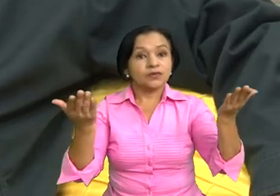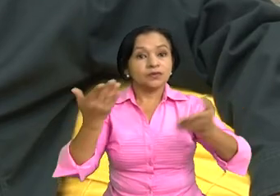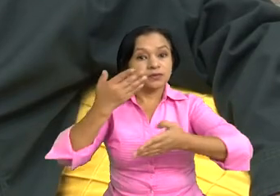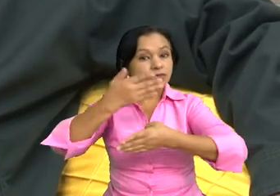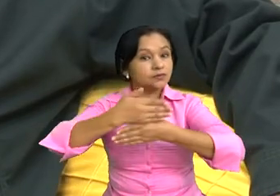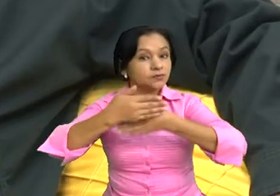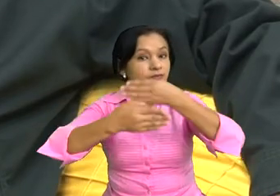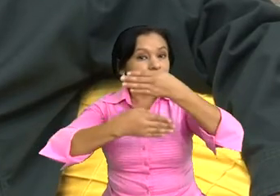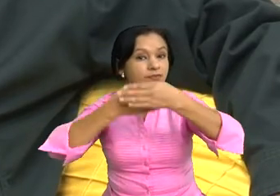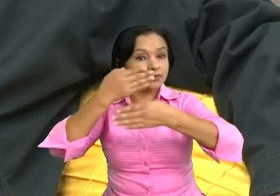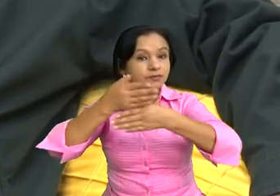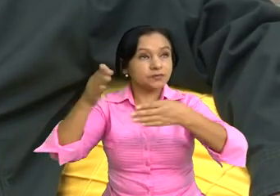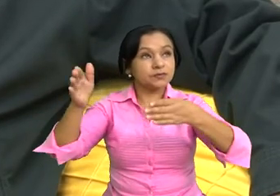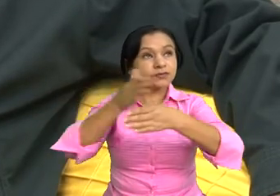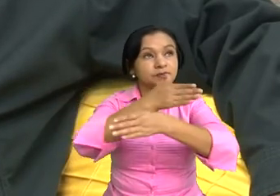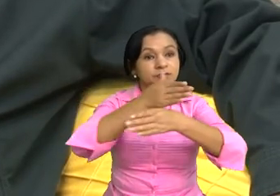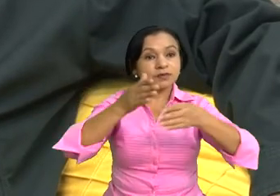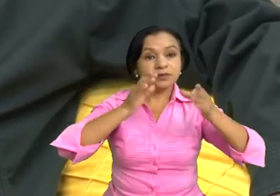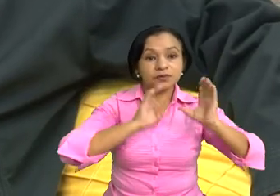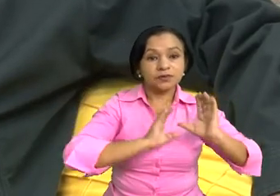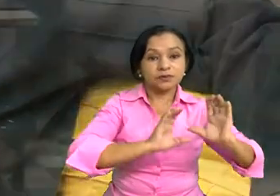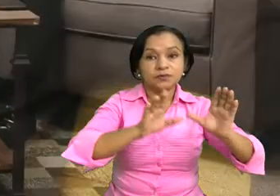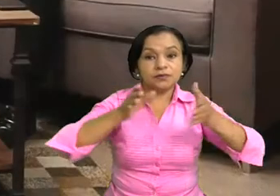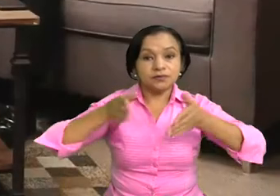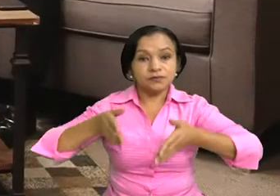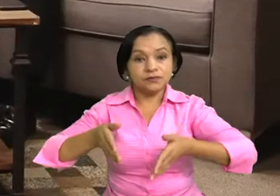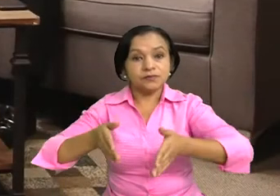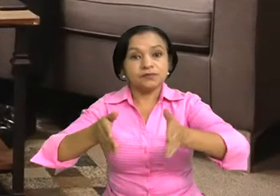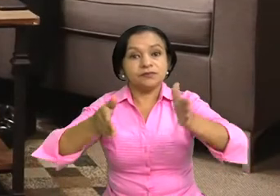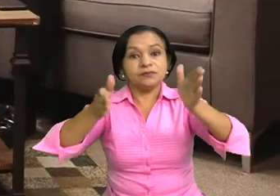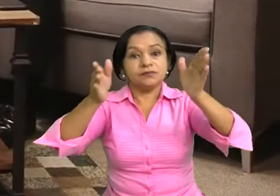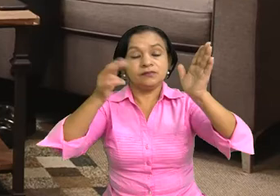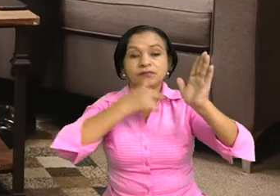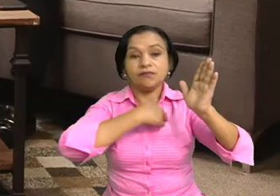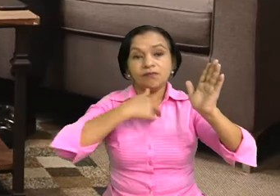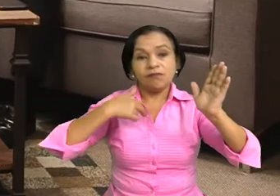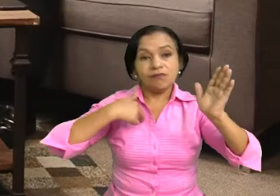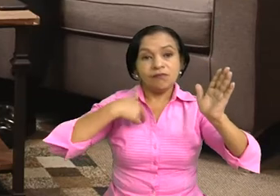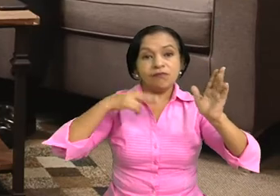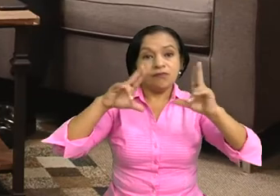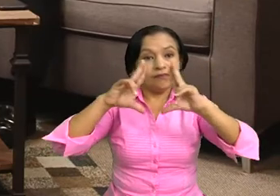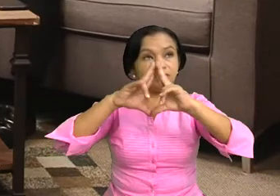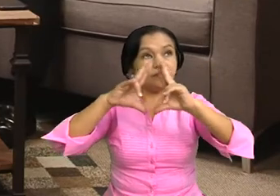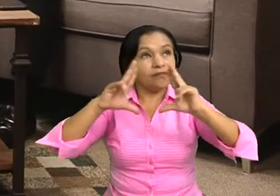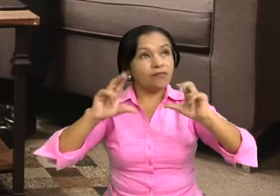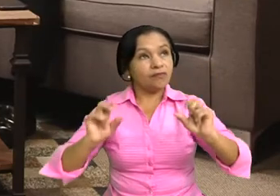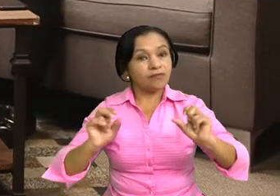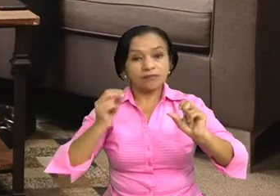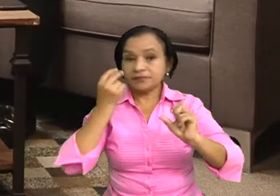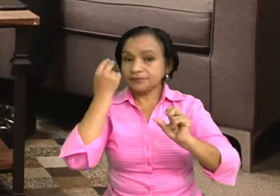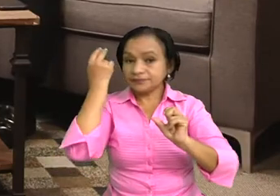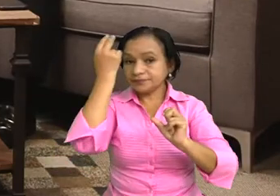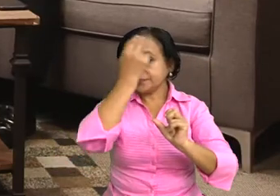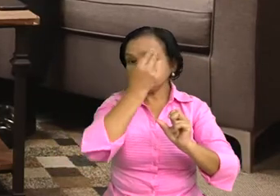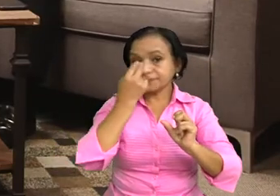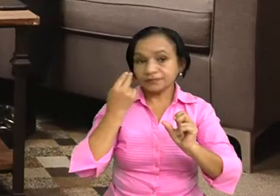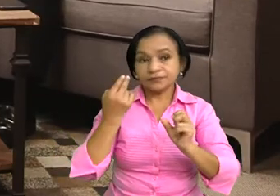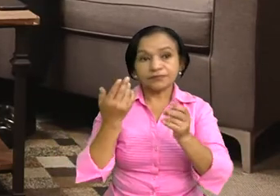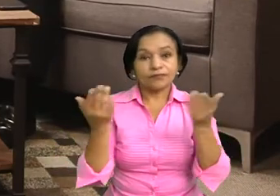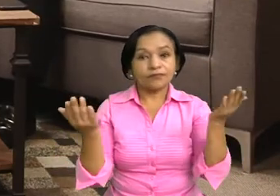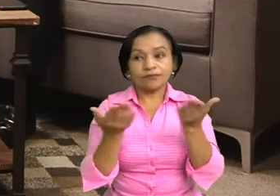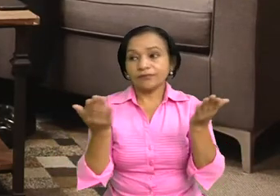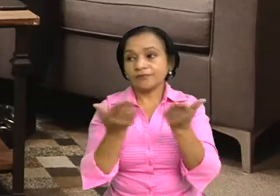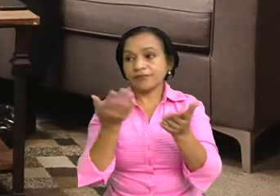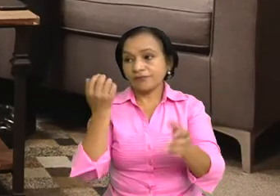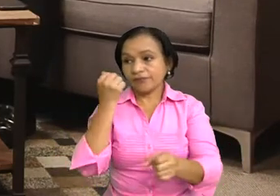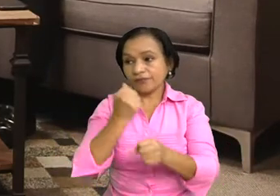vial. Y claro, muchos avances además significativos para la realidad de Nicaragua. Dentro de esa dinámica le consulto a partir de líneas